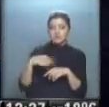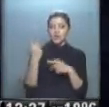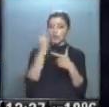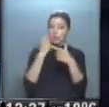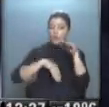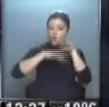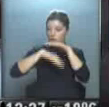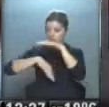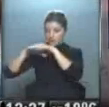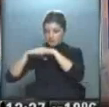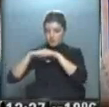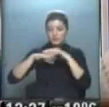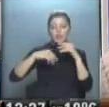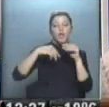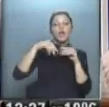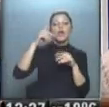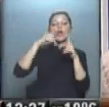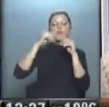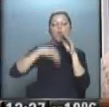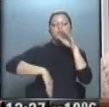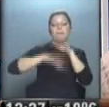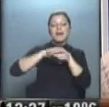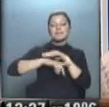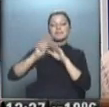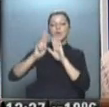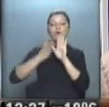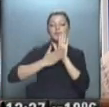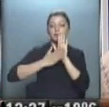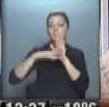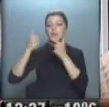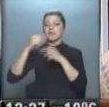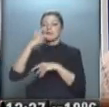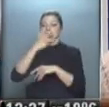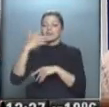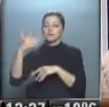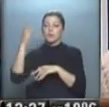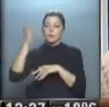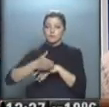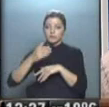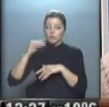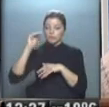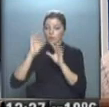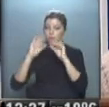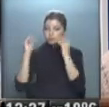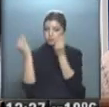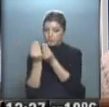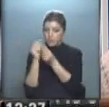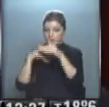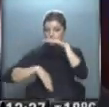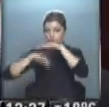número máximo de licencias y hasta un 35% del total nacional de abonados?